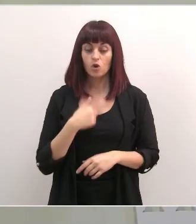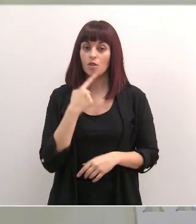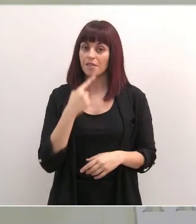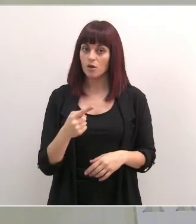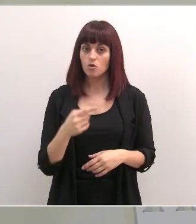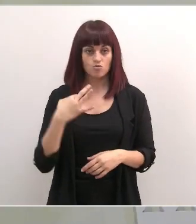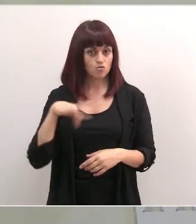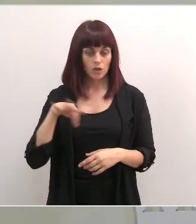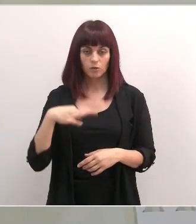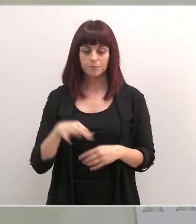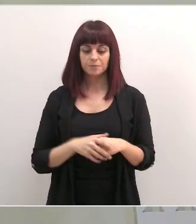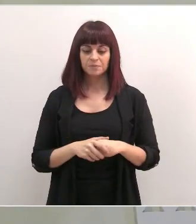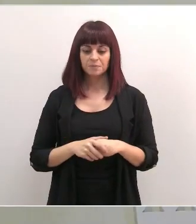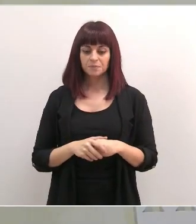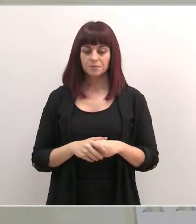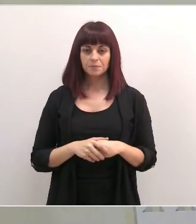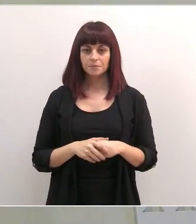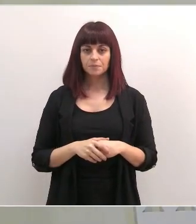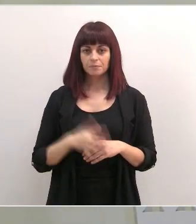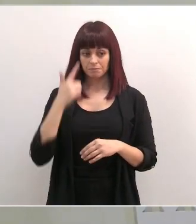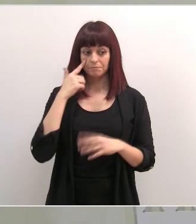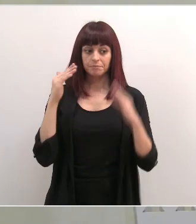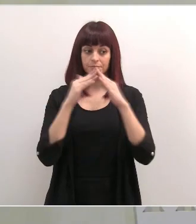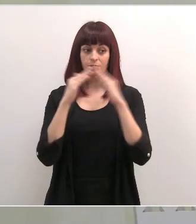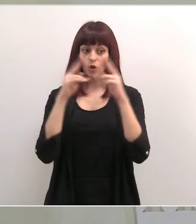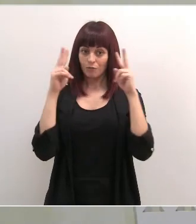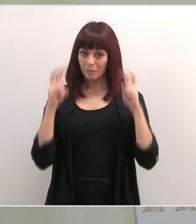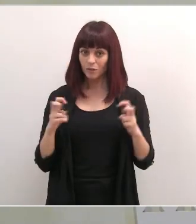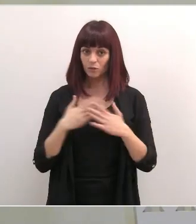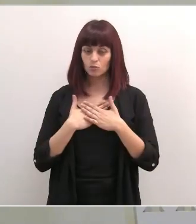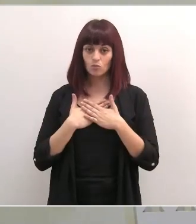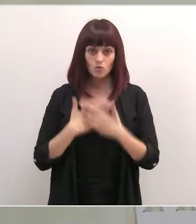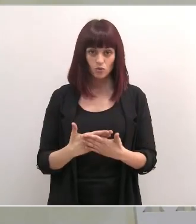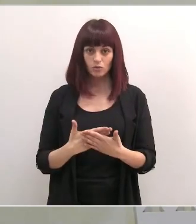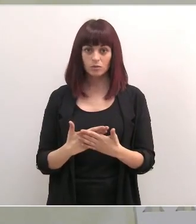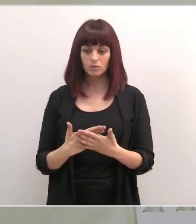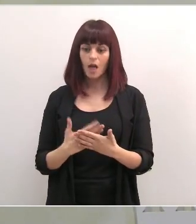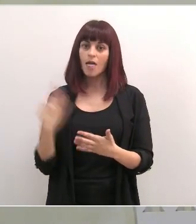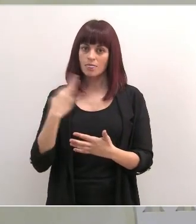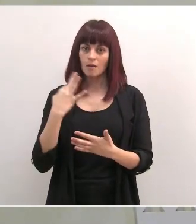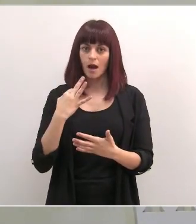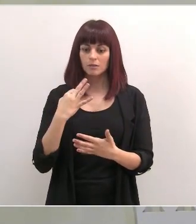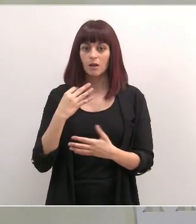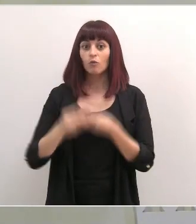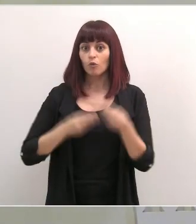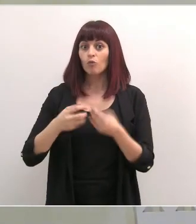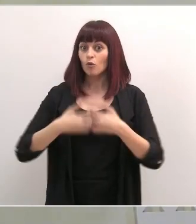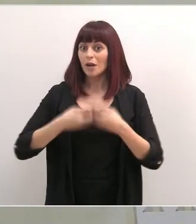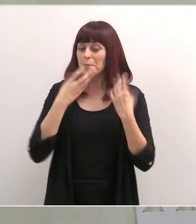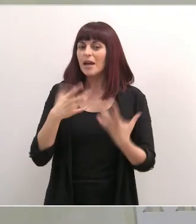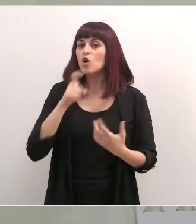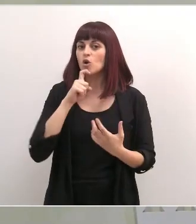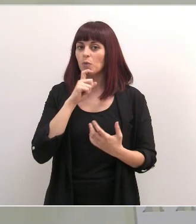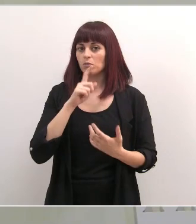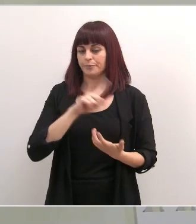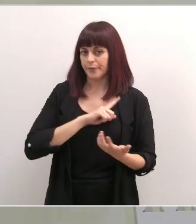que deberíamos de tener los instrumentos legales para que ese confinamiento voluntario, en un momento determinado, pueda ser efectivo a través de los cuerpos y fuerzas de seguridad del Estado